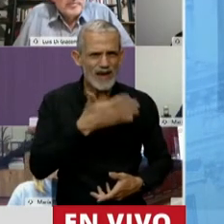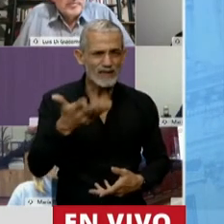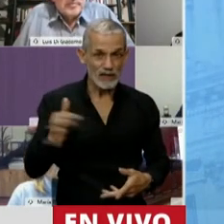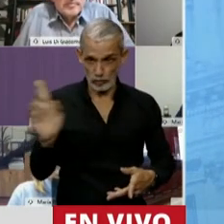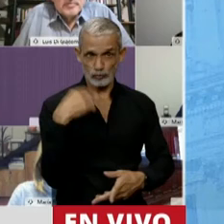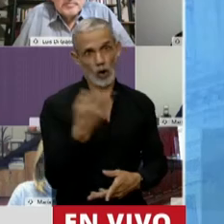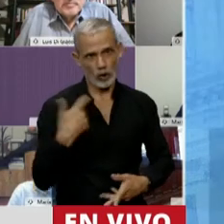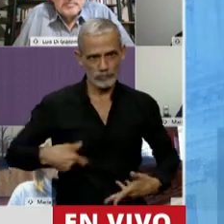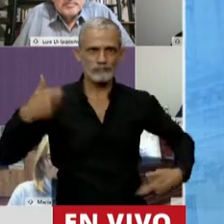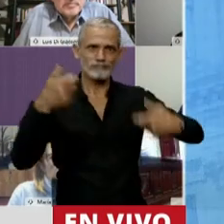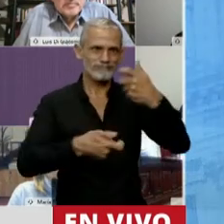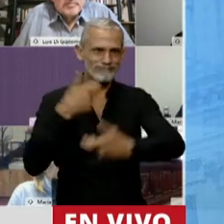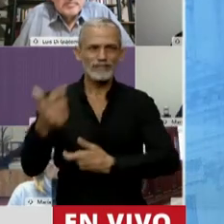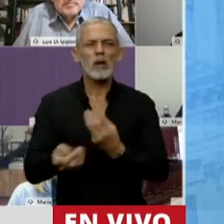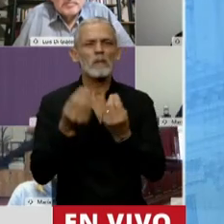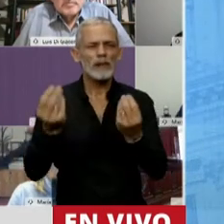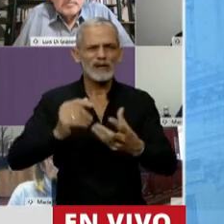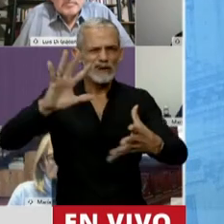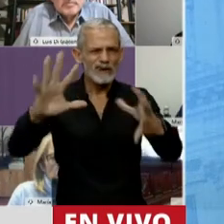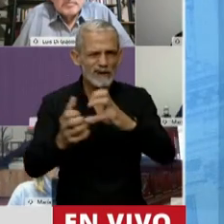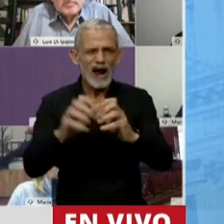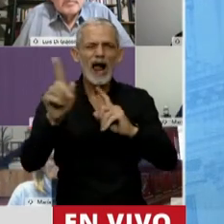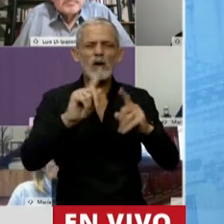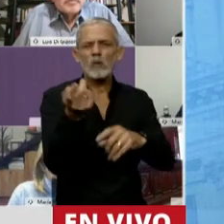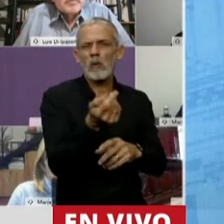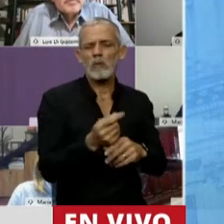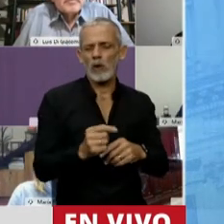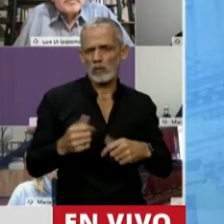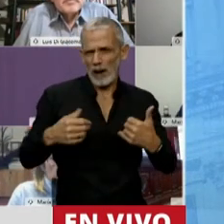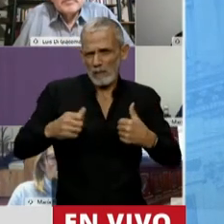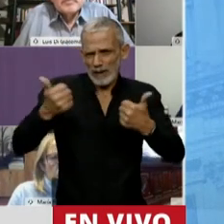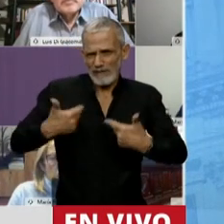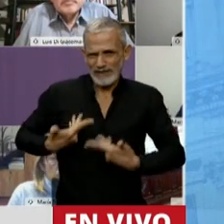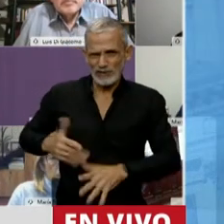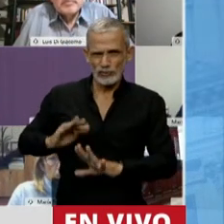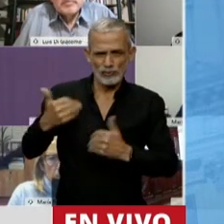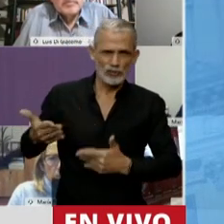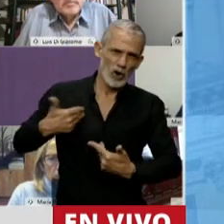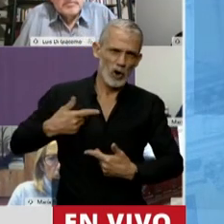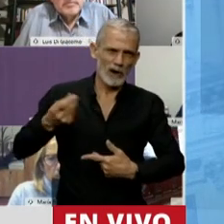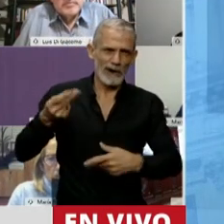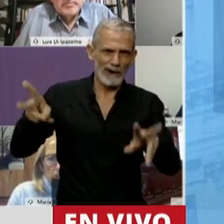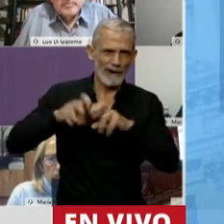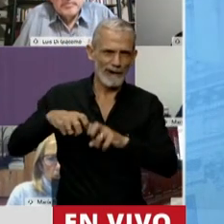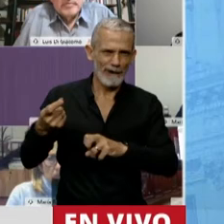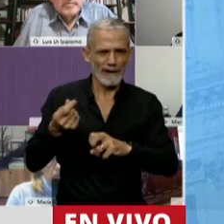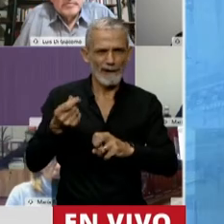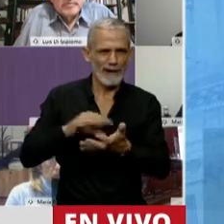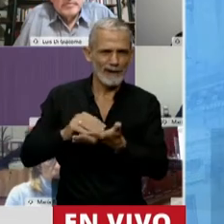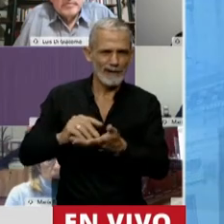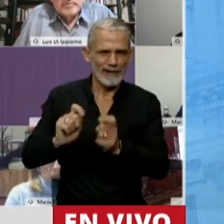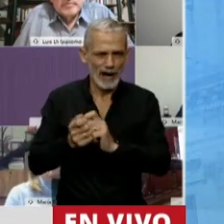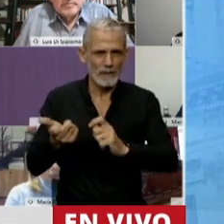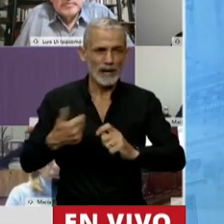aportar todos y todas para frenar el daño que hacen algunos pocos para beneficio propio? Esta ley de fuego que hoy estamos tratando